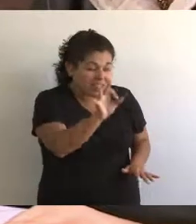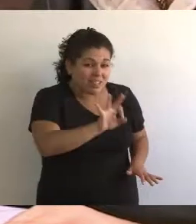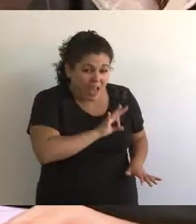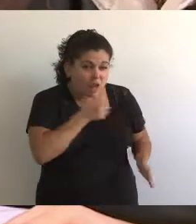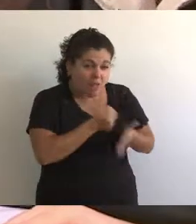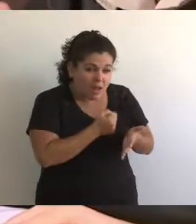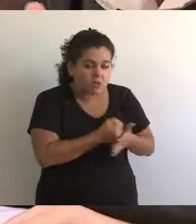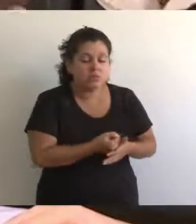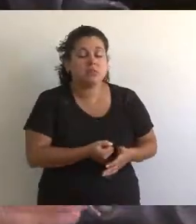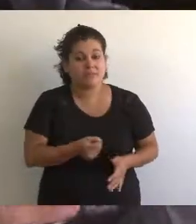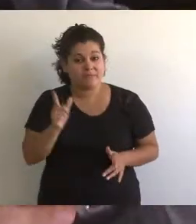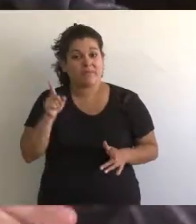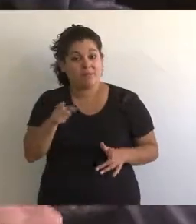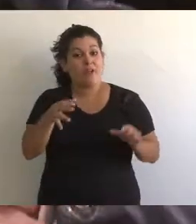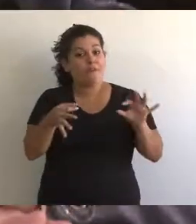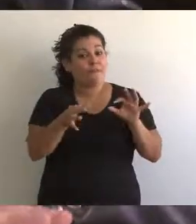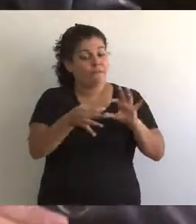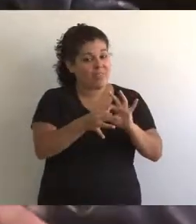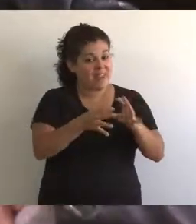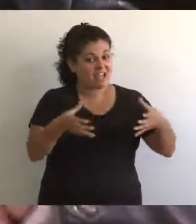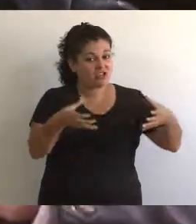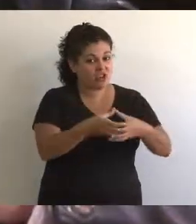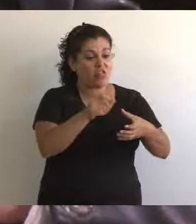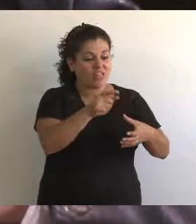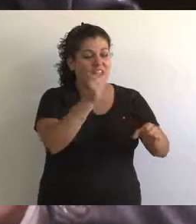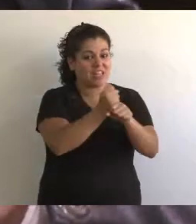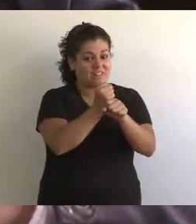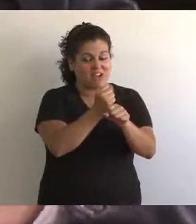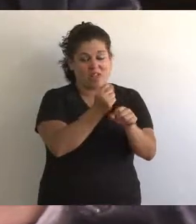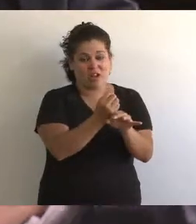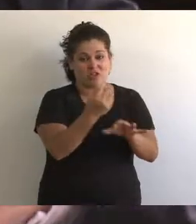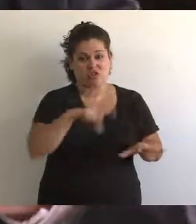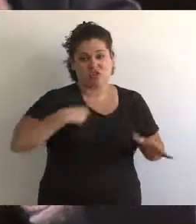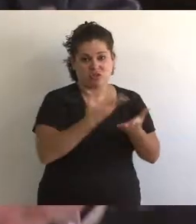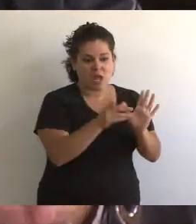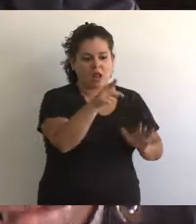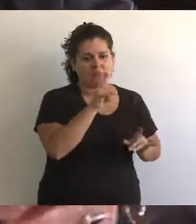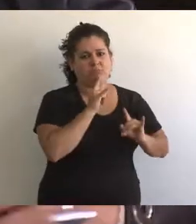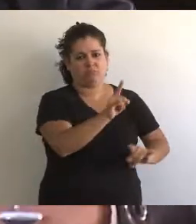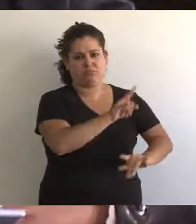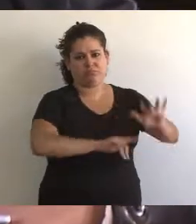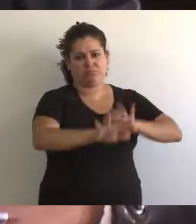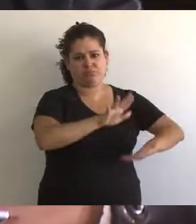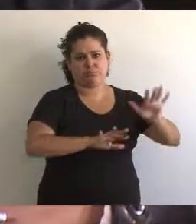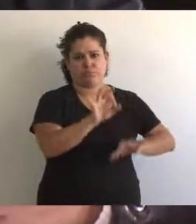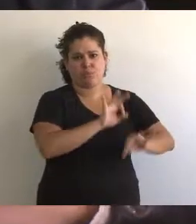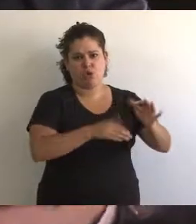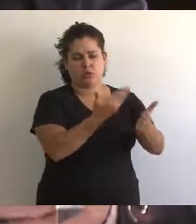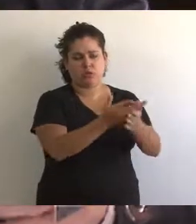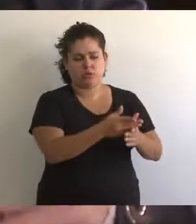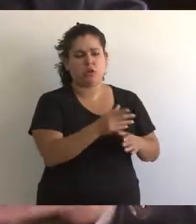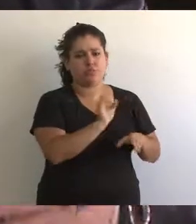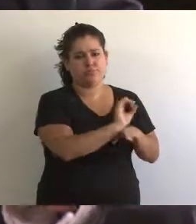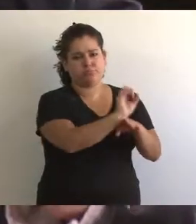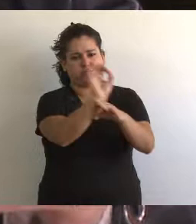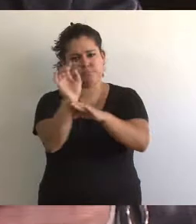¿40 años de lucha? La Federación Argentina de Trabajadoras Sociales es quien ha diseñado el proyecto, quien ha